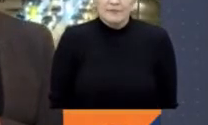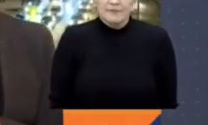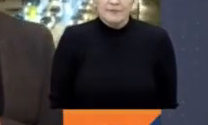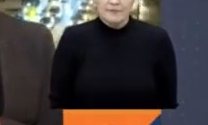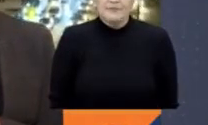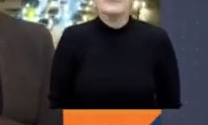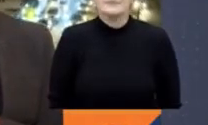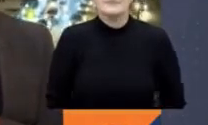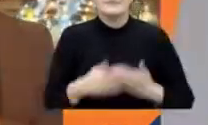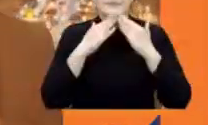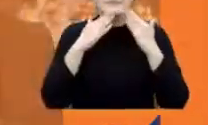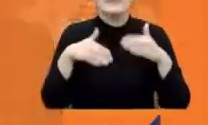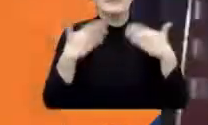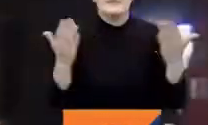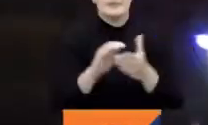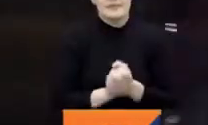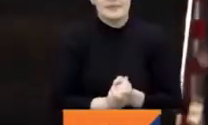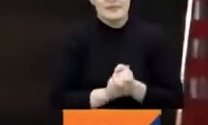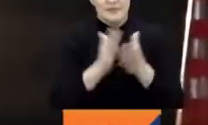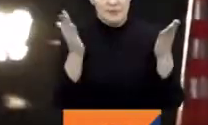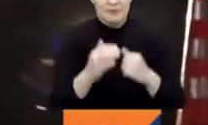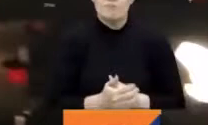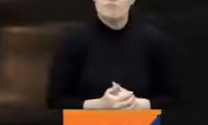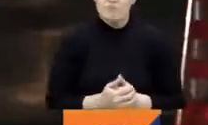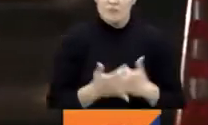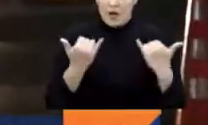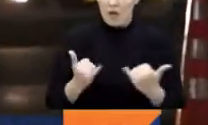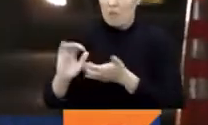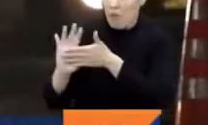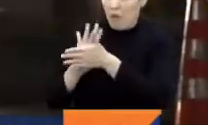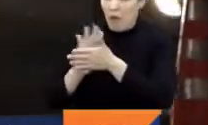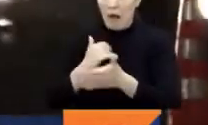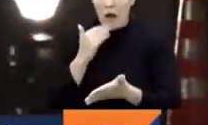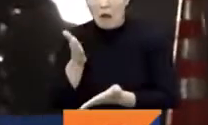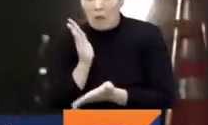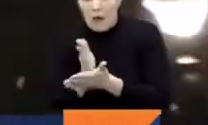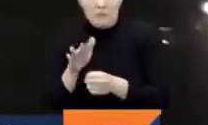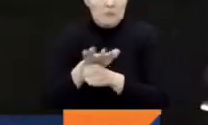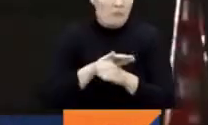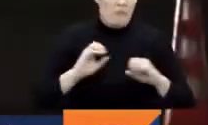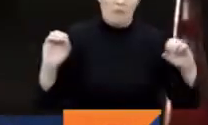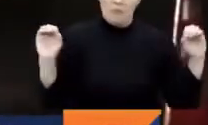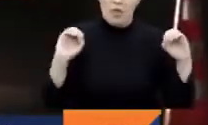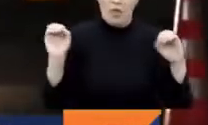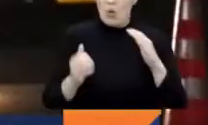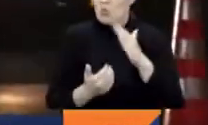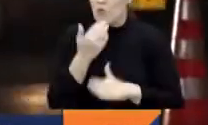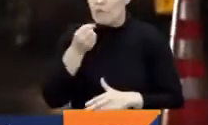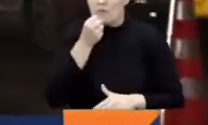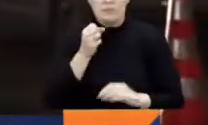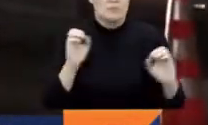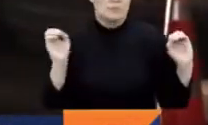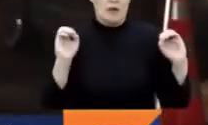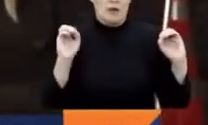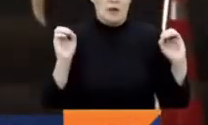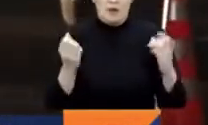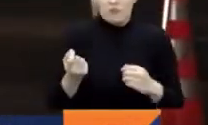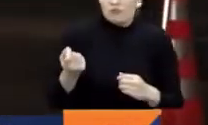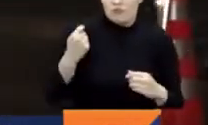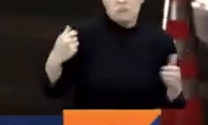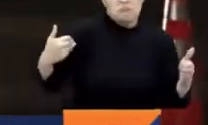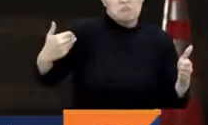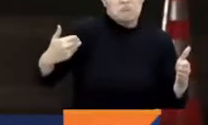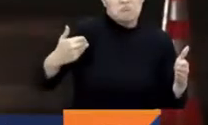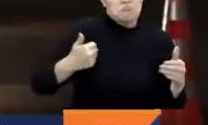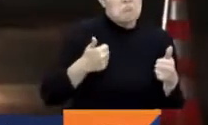¿Qué tal? Cordial saludo. Pues hasta ahora no hay ninguna novedad en materia de accidentalidad durante estas últimas